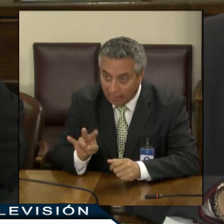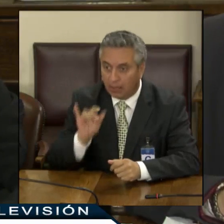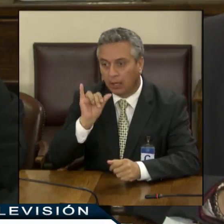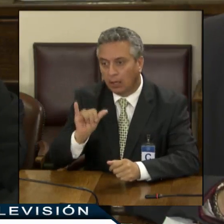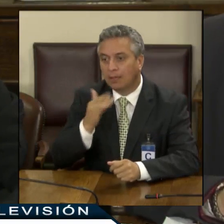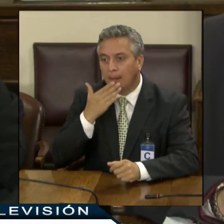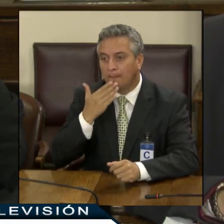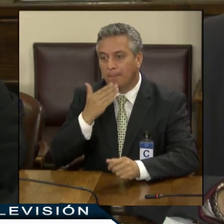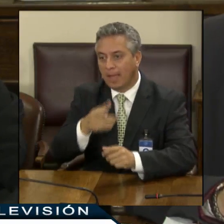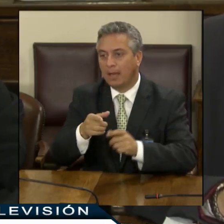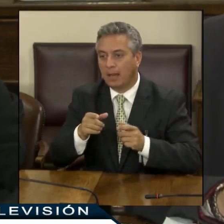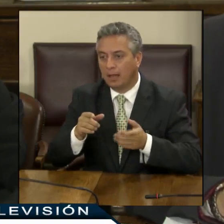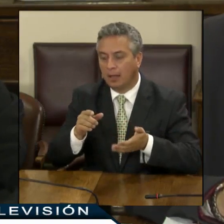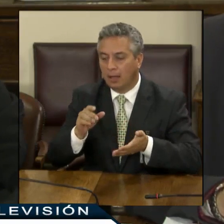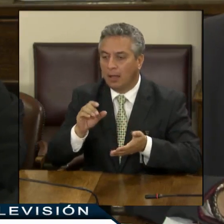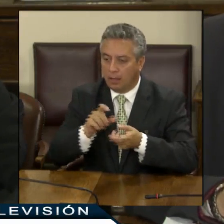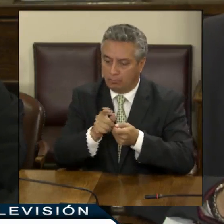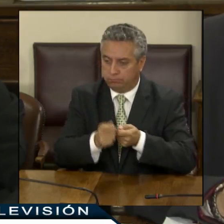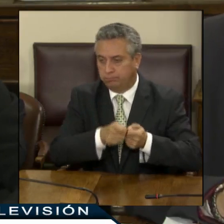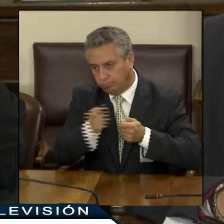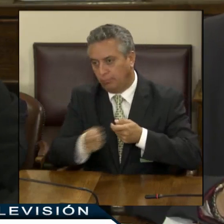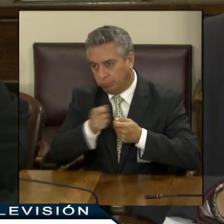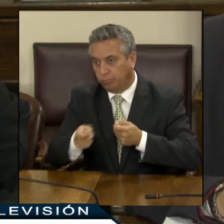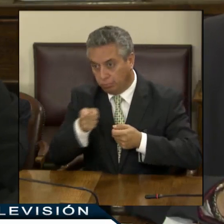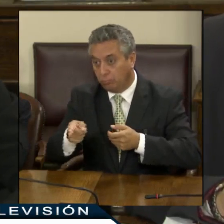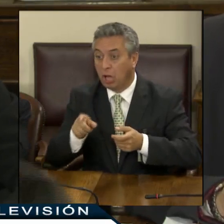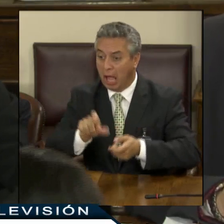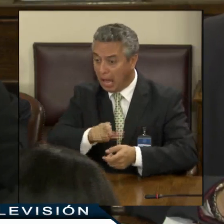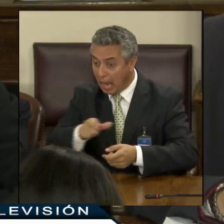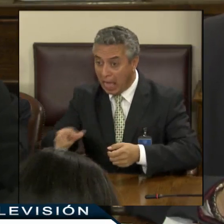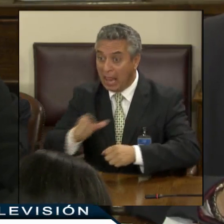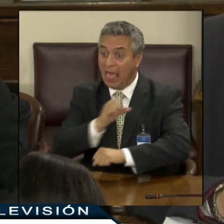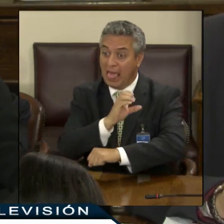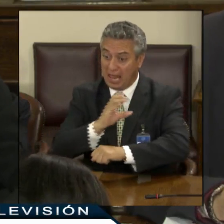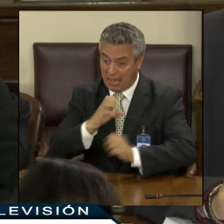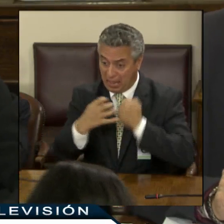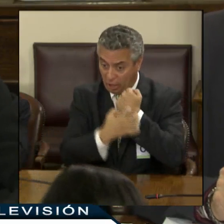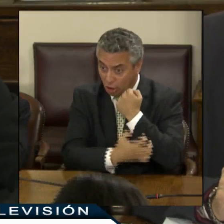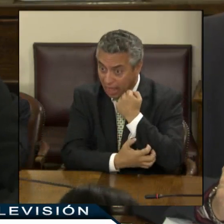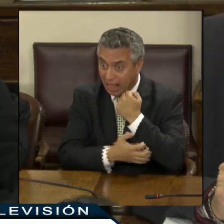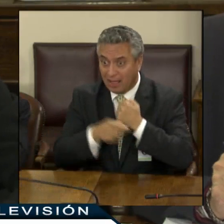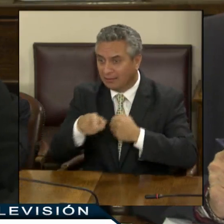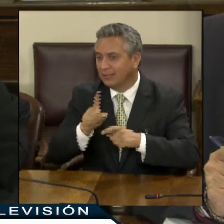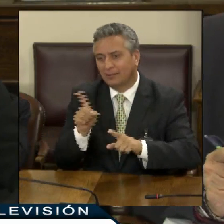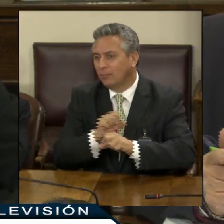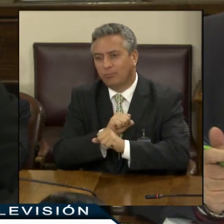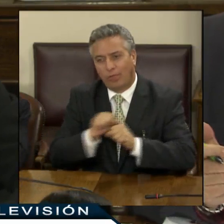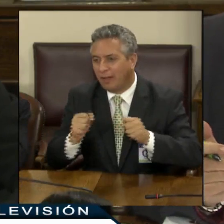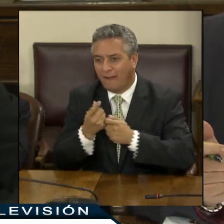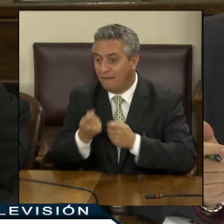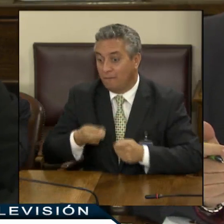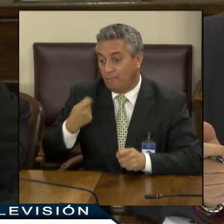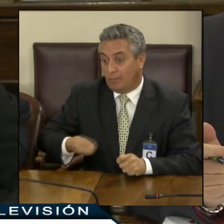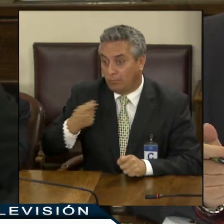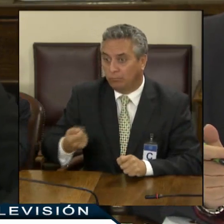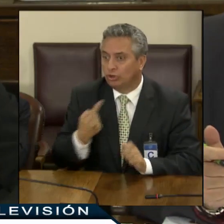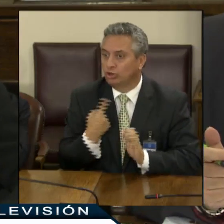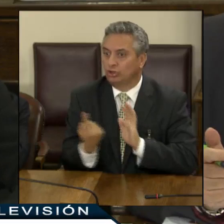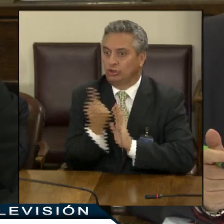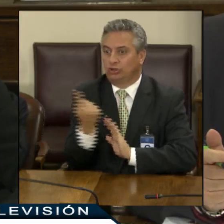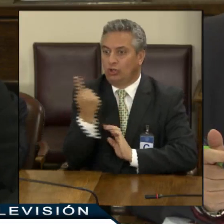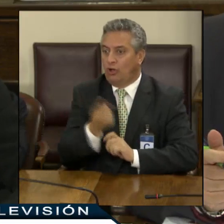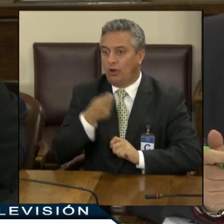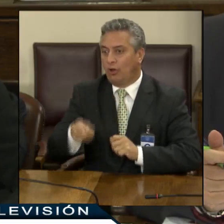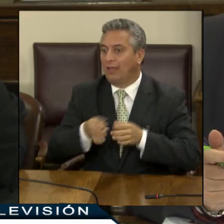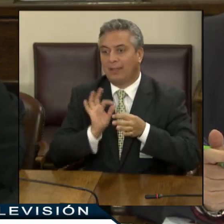corporación del fomento de la producción Por consiguiente para los canales regionales y locales es inviable poder financiar por cuenta propia la interpretación En